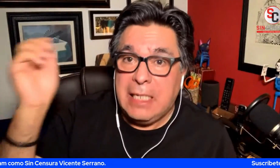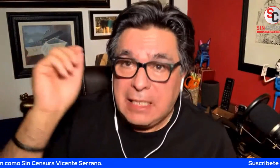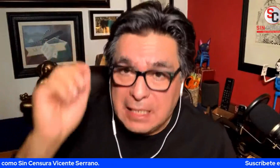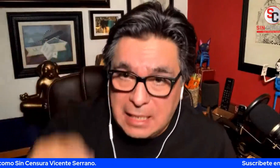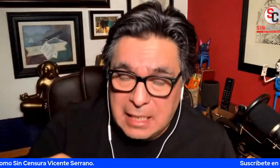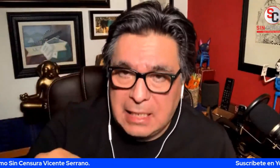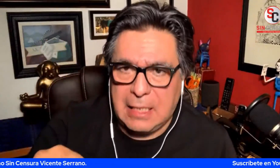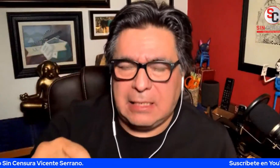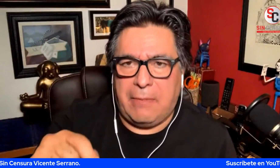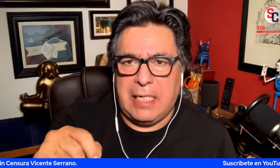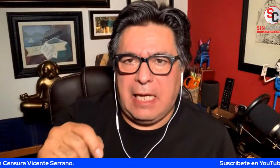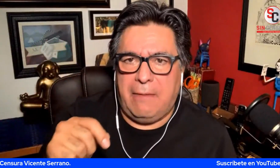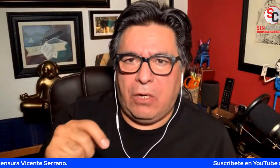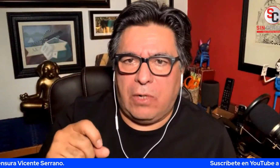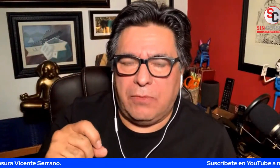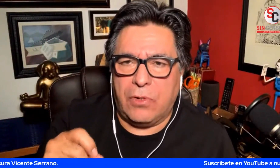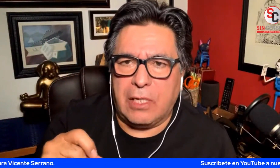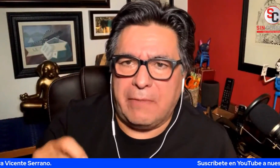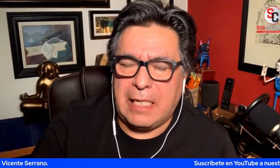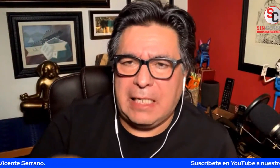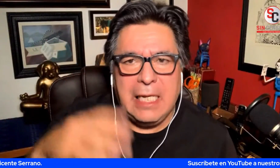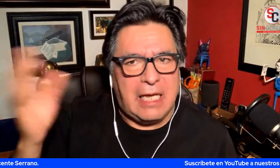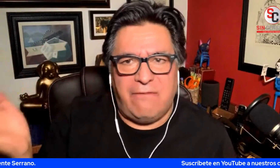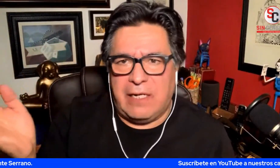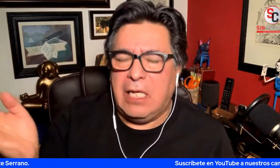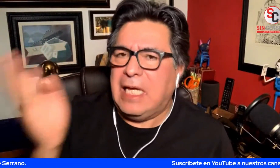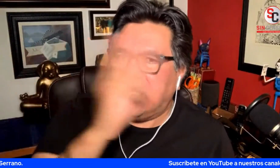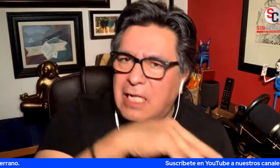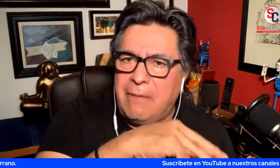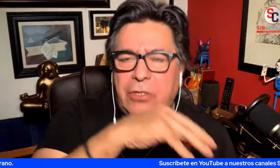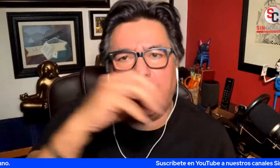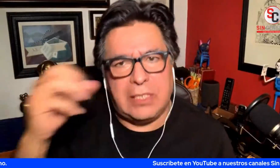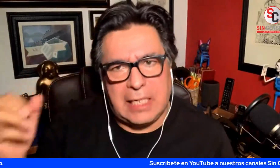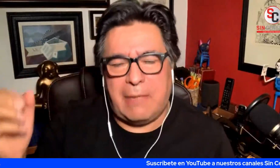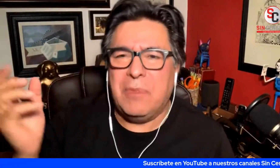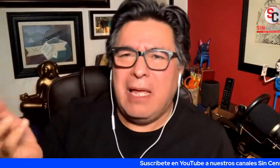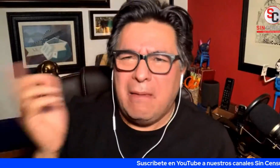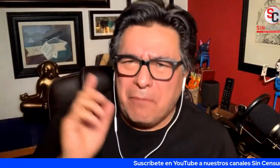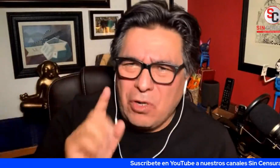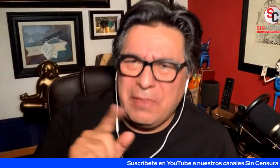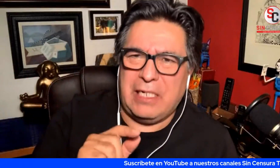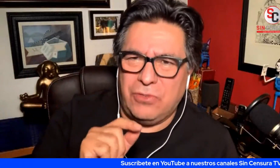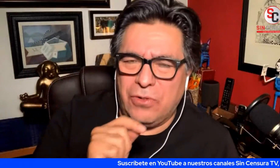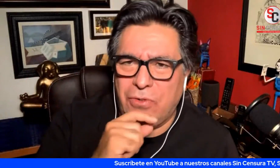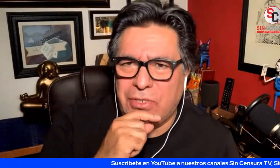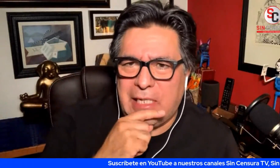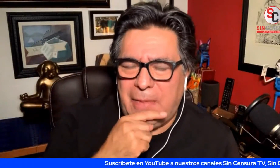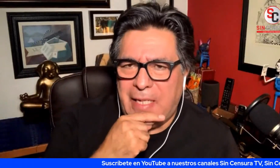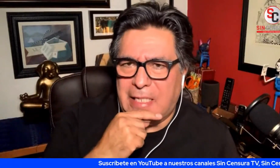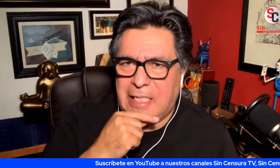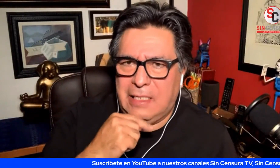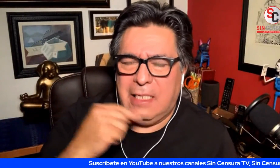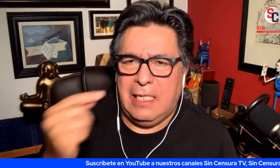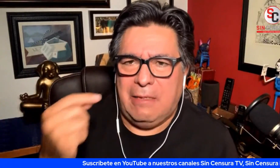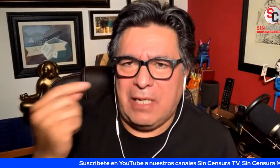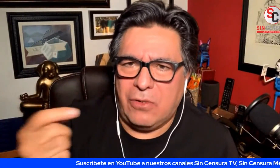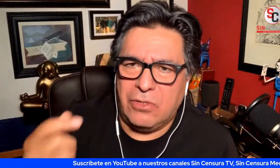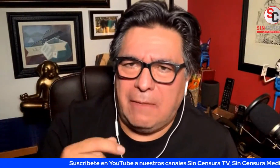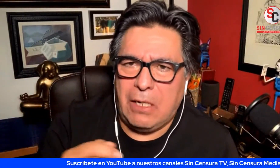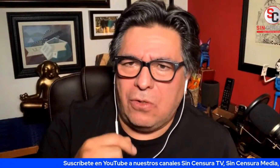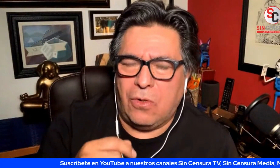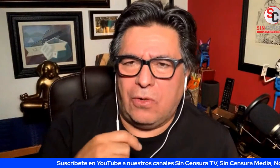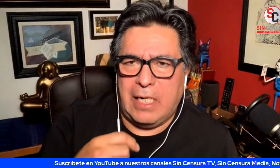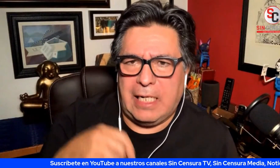colapsar. Se venía abajo el muro de Berlín, en fin, entraba yo y salía. Pero a mis retornos a Madrid